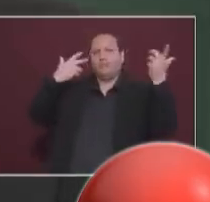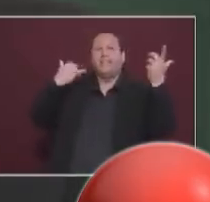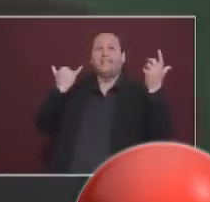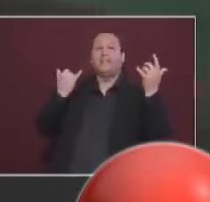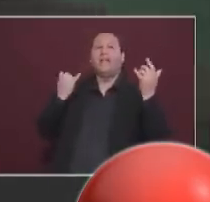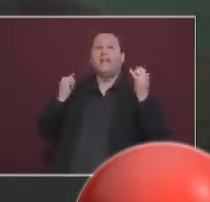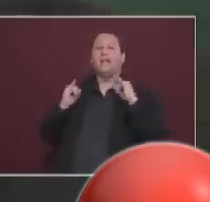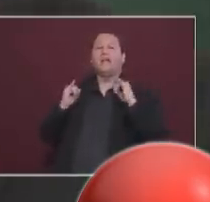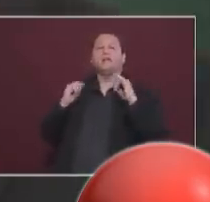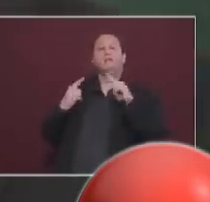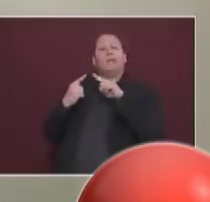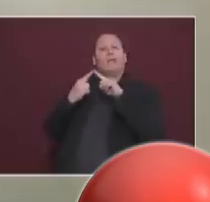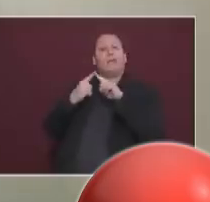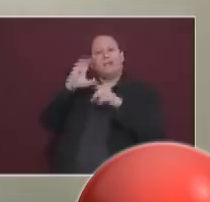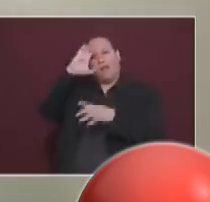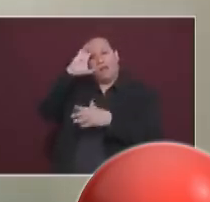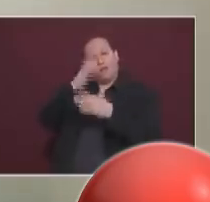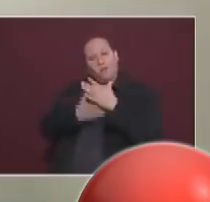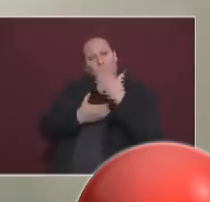Iglesia Católica